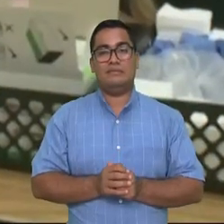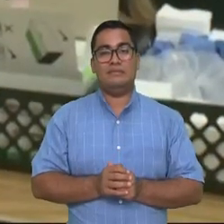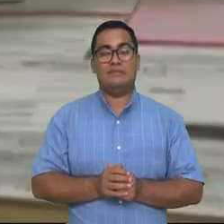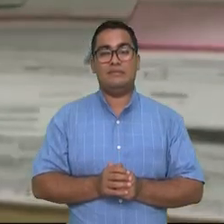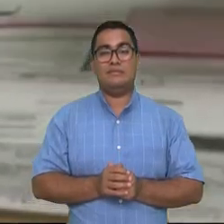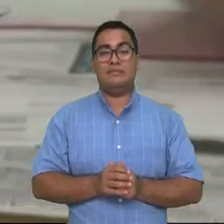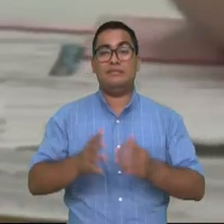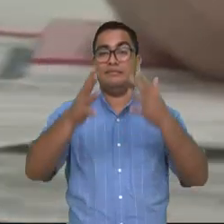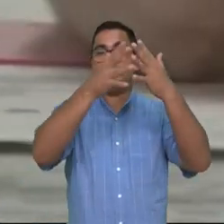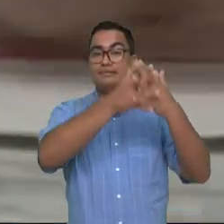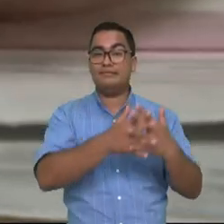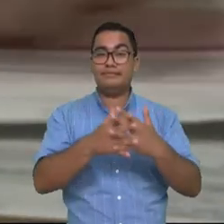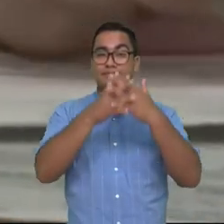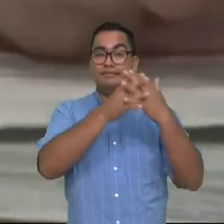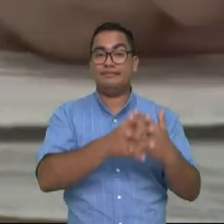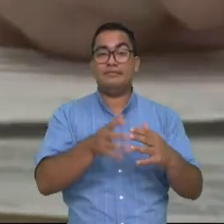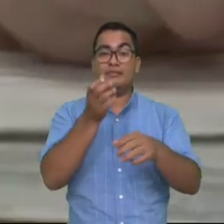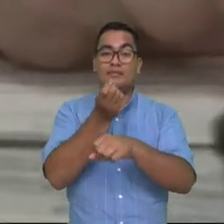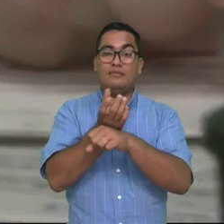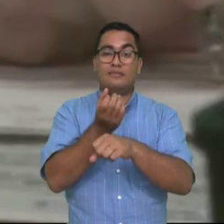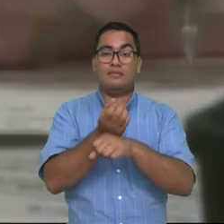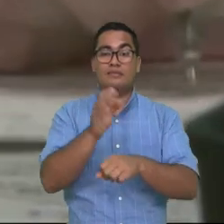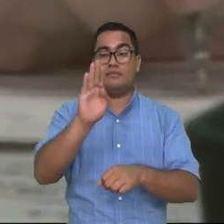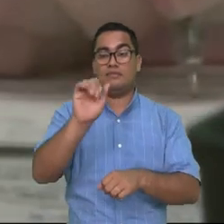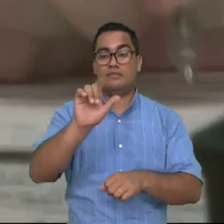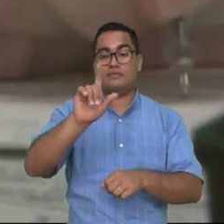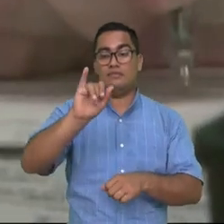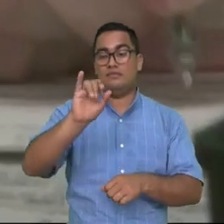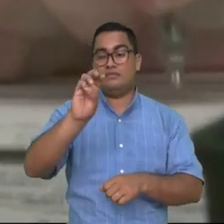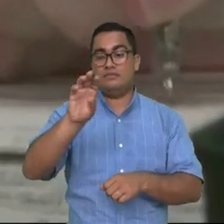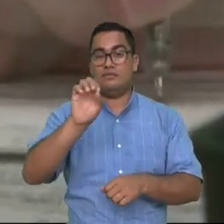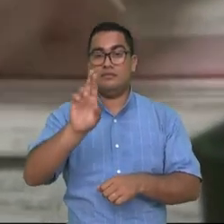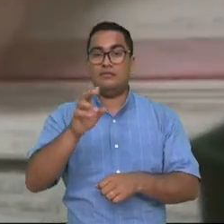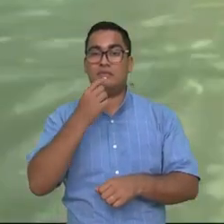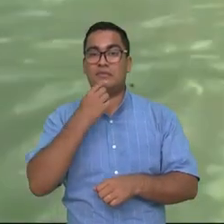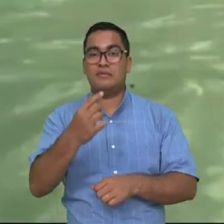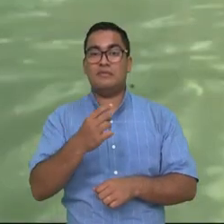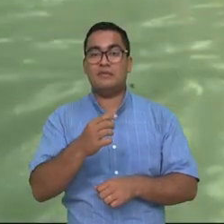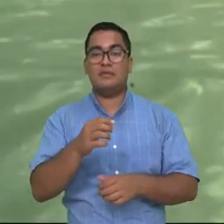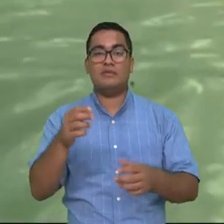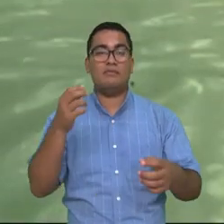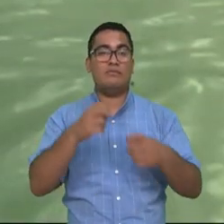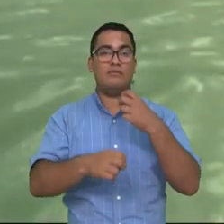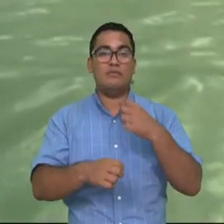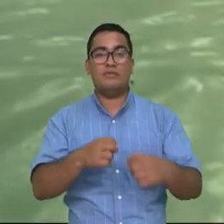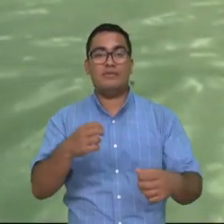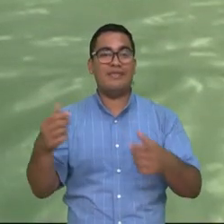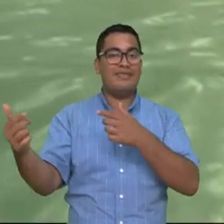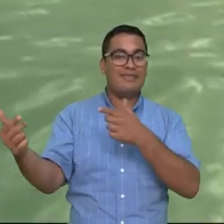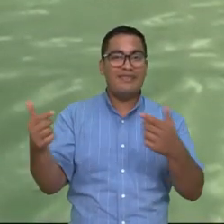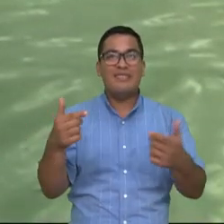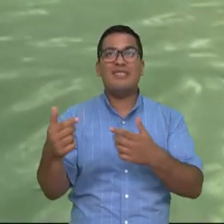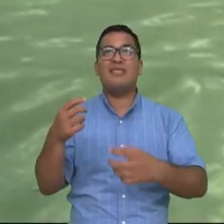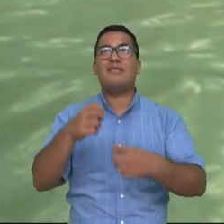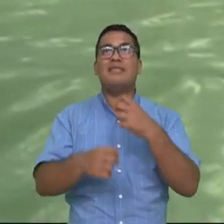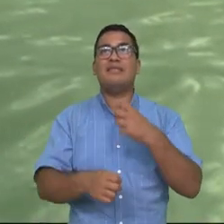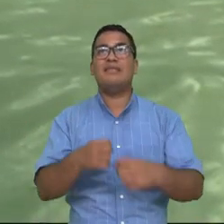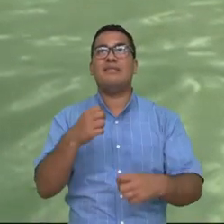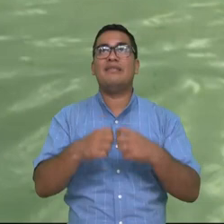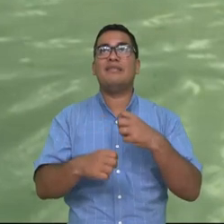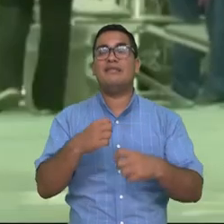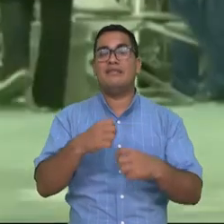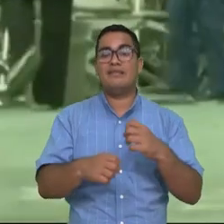En Estados Unidos, el alcalde de la ciudad de Baltimore registra un pico de enfrentamientos armados mientras crece el número de casos de